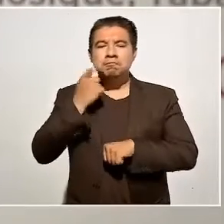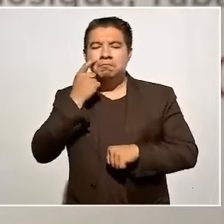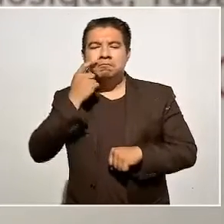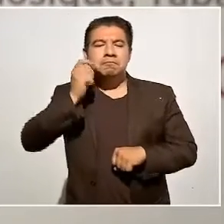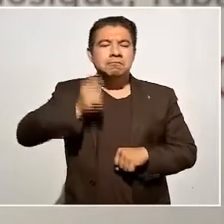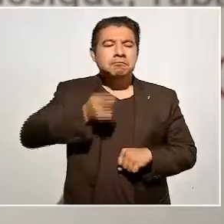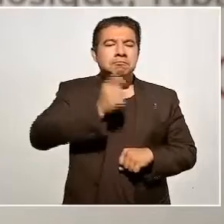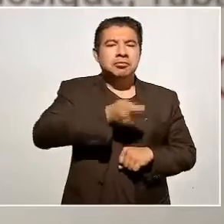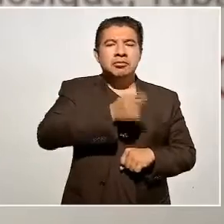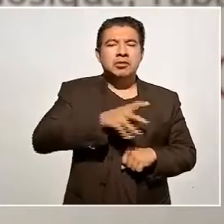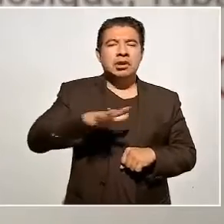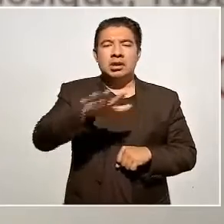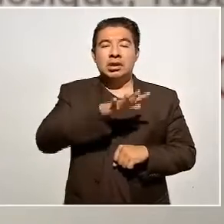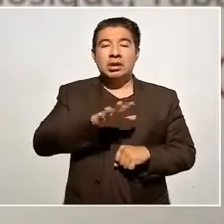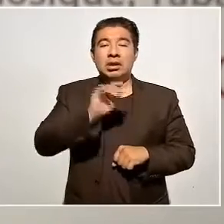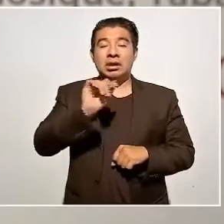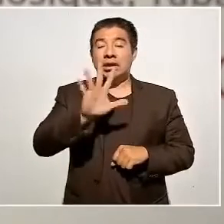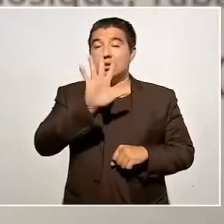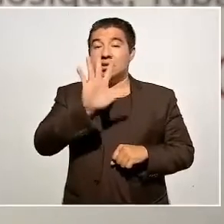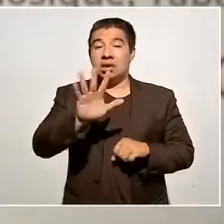ya en los 5 tramos.